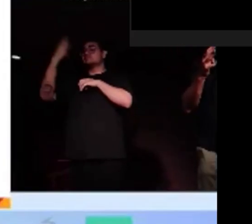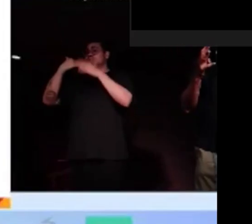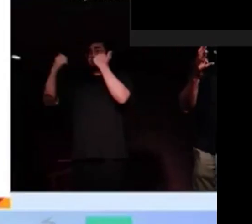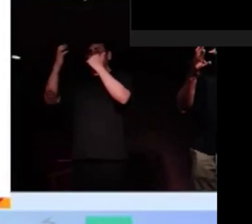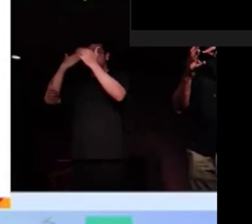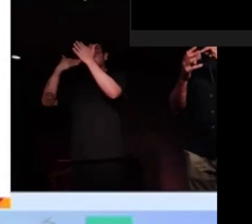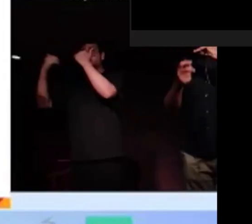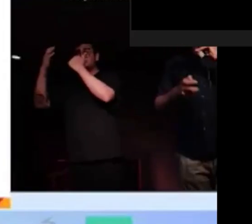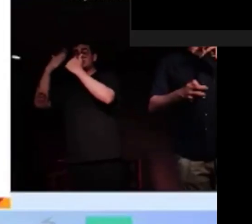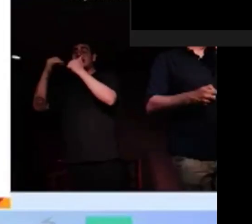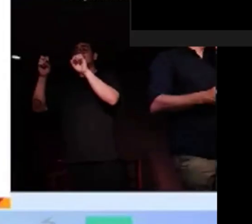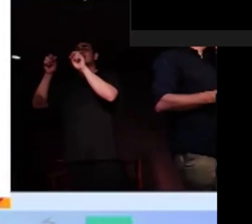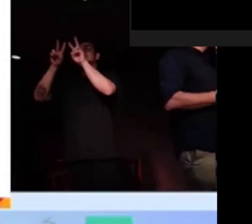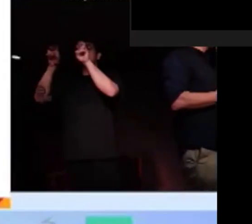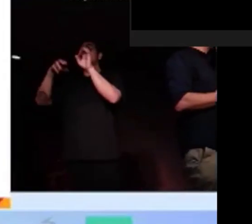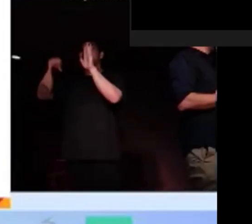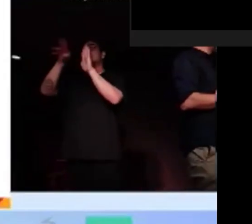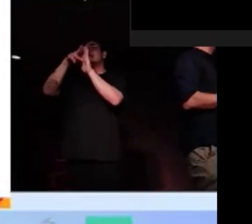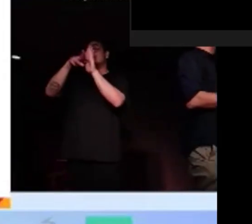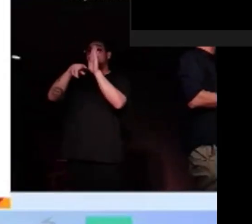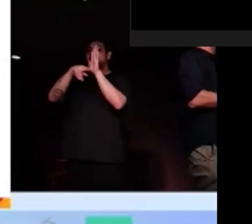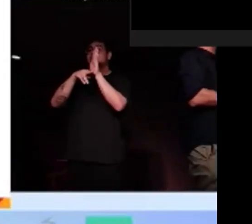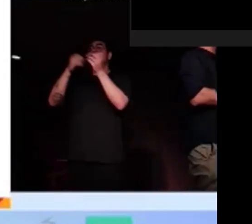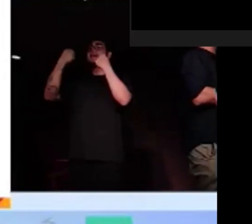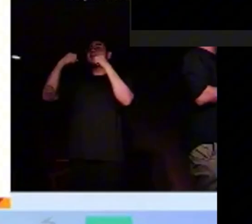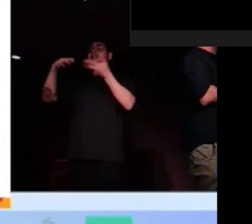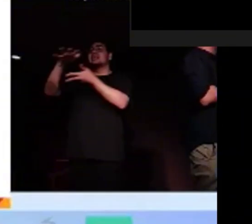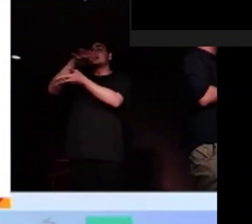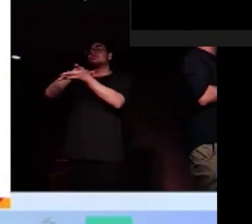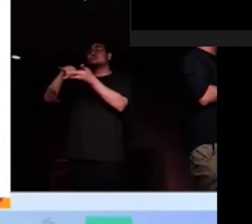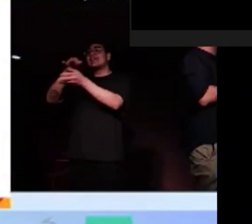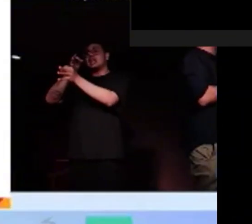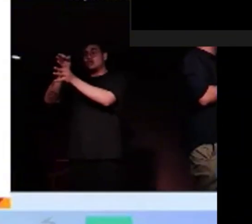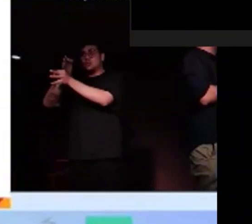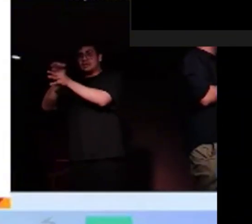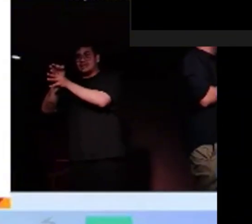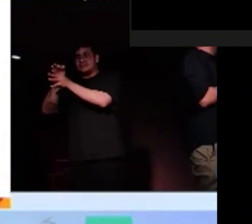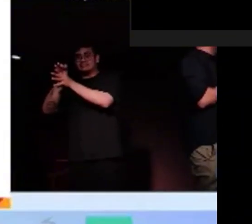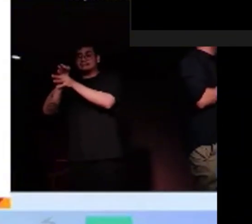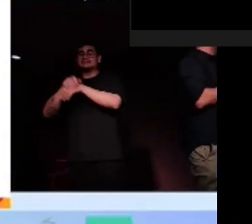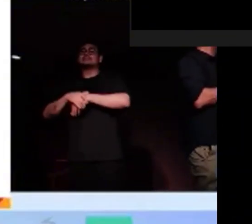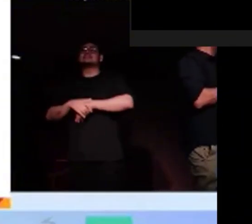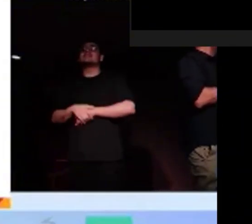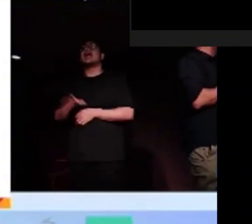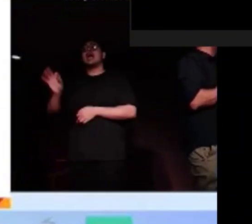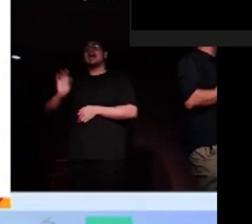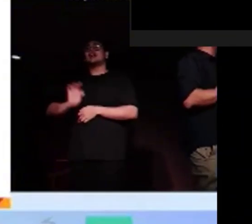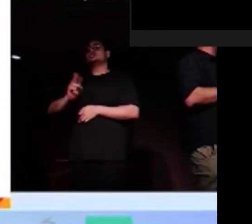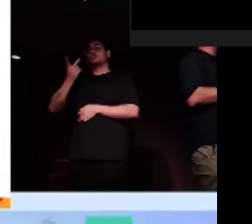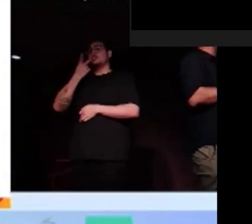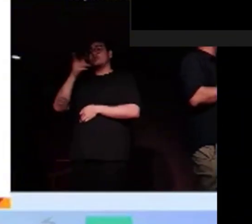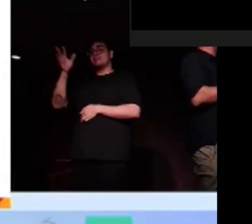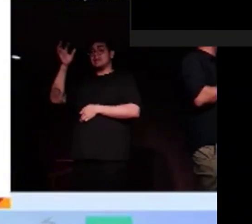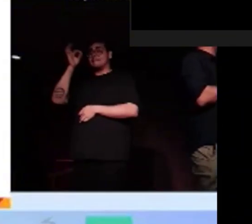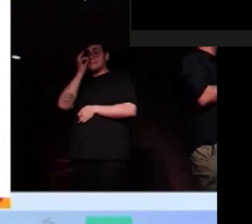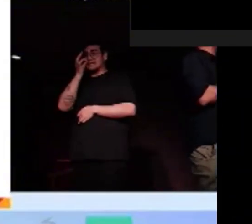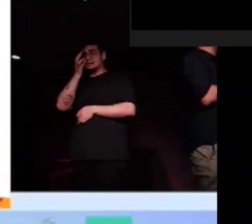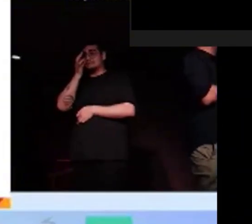de las prácticas sociales educativas. Y en el 2020, el Consejo Superior de la Universidad de Buenos